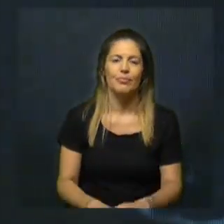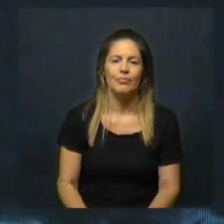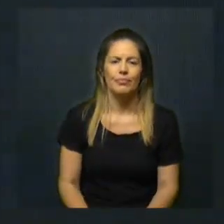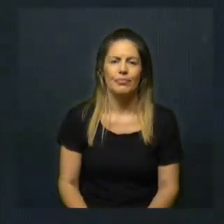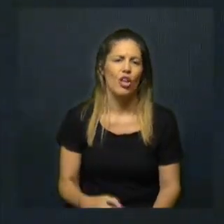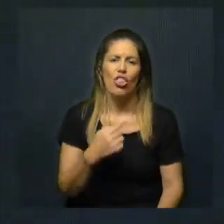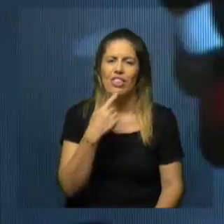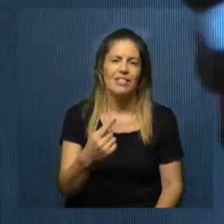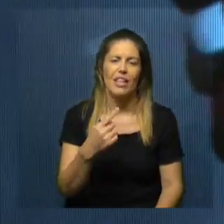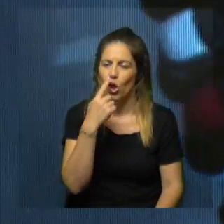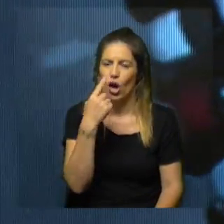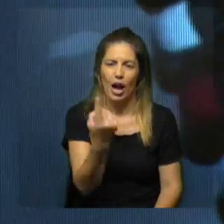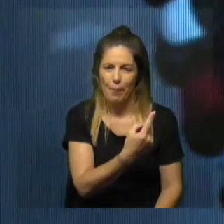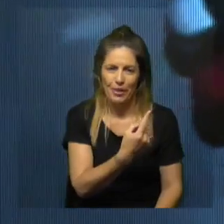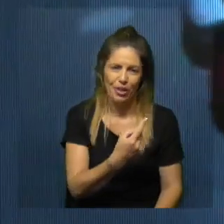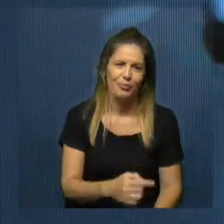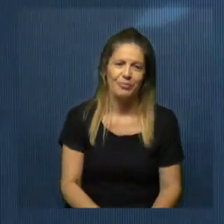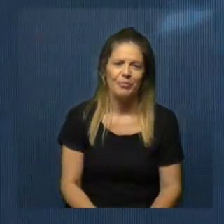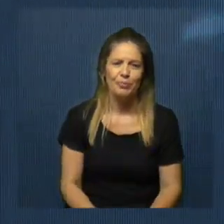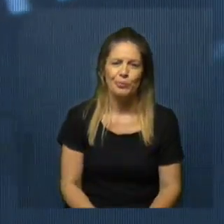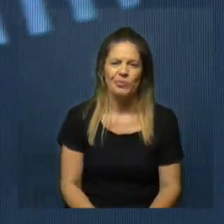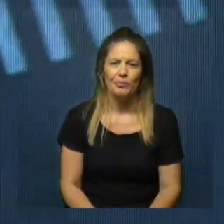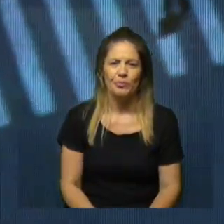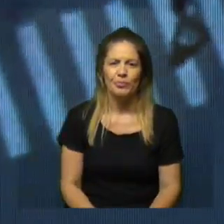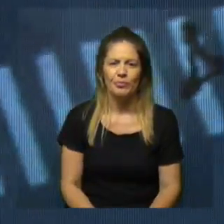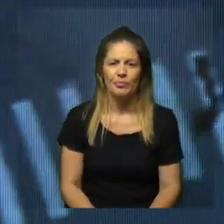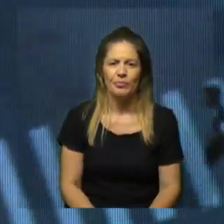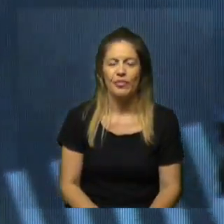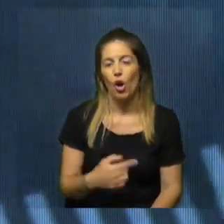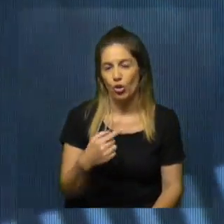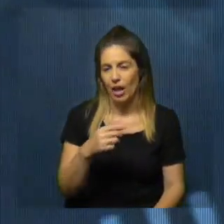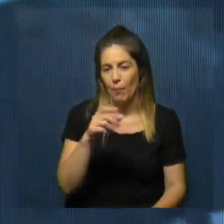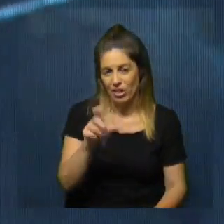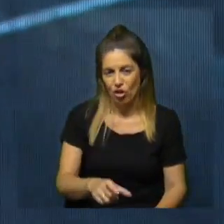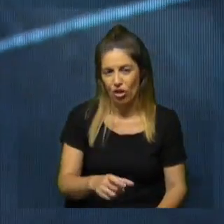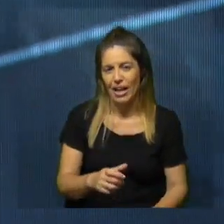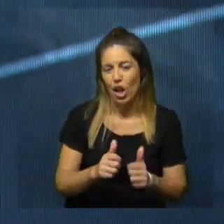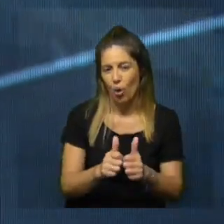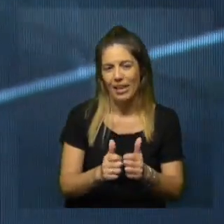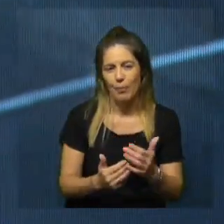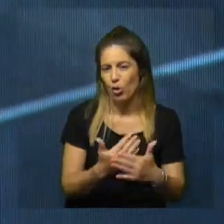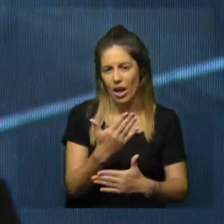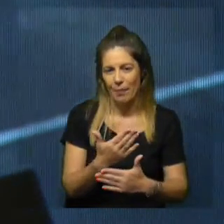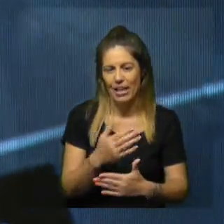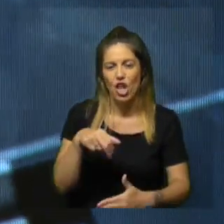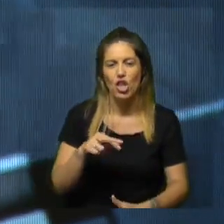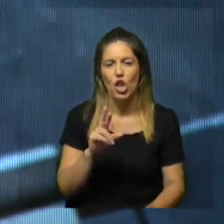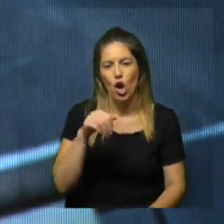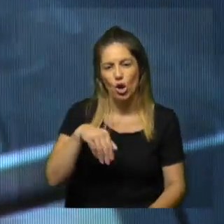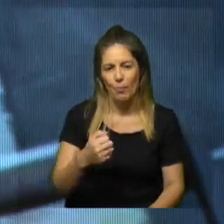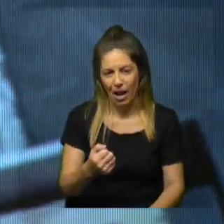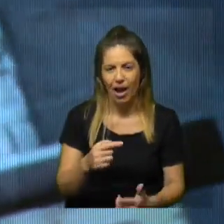diciendo rápido, sí, pero está. Cristina López, que la acompañamos todas las mañanas. Norma Vero, son mi